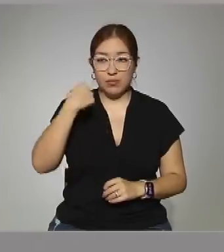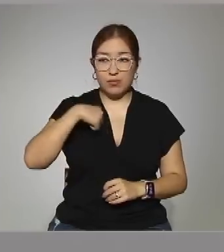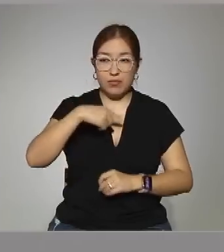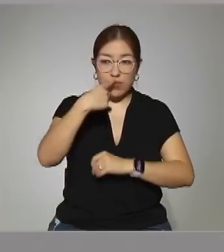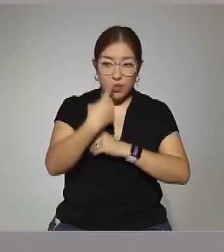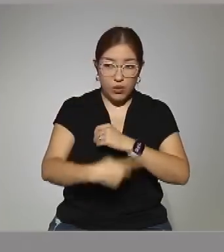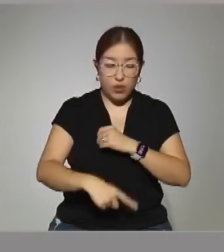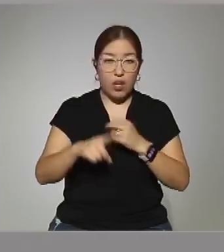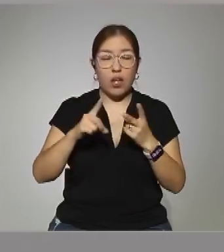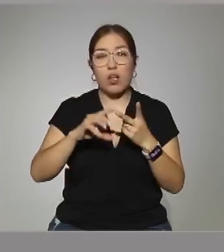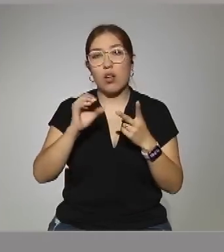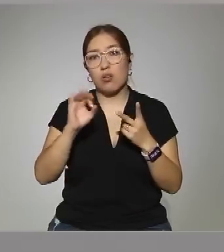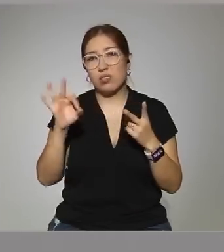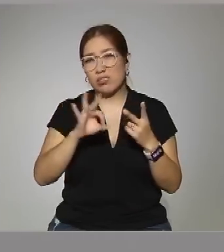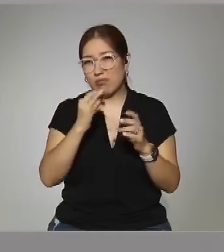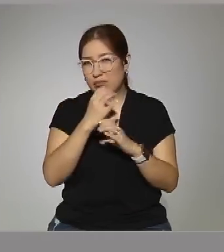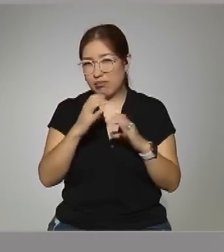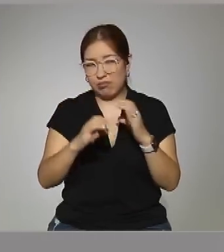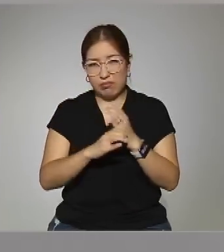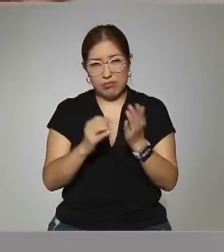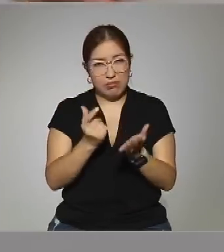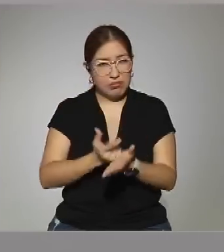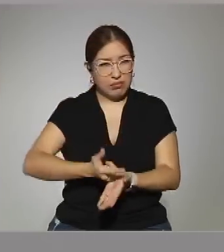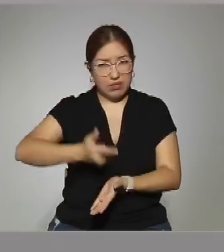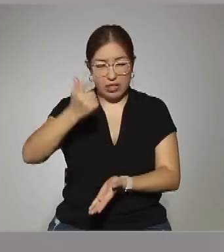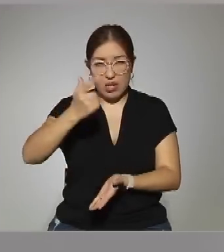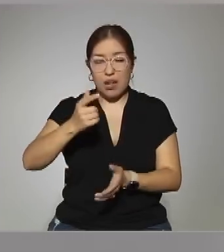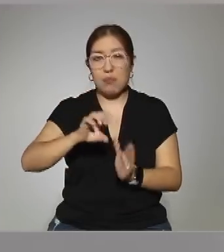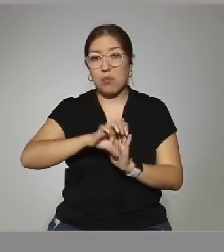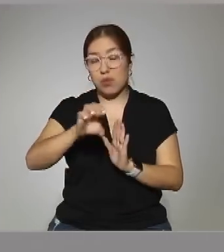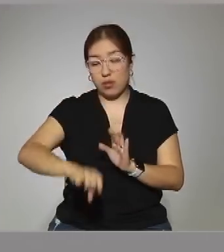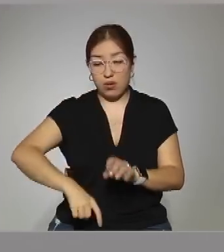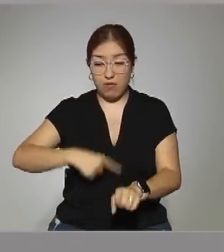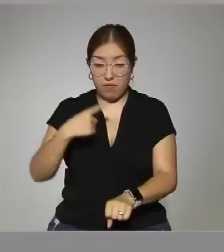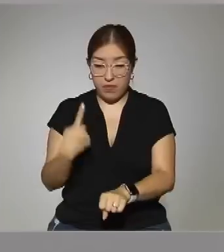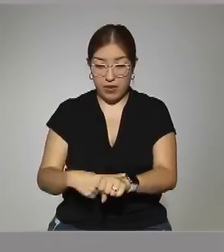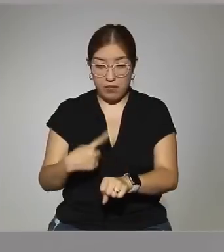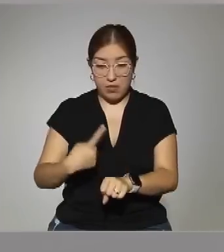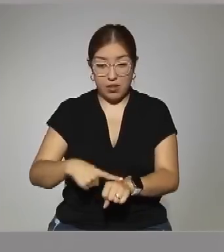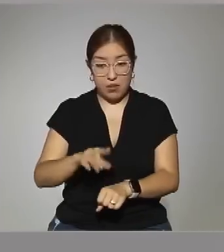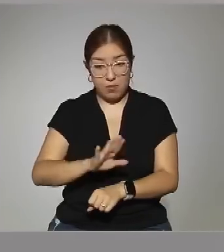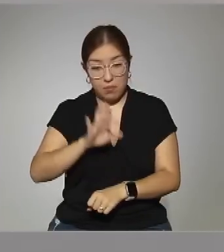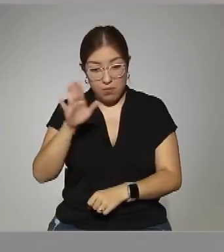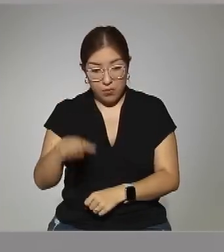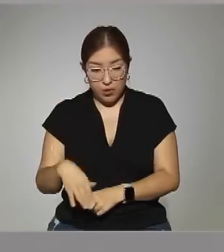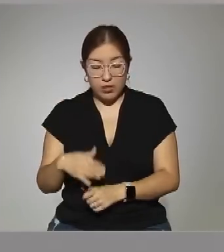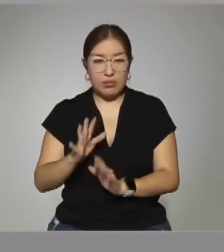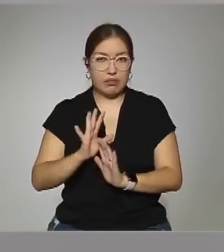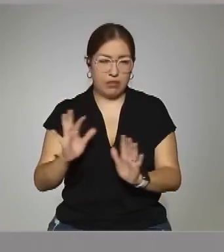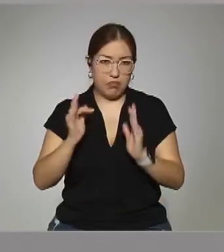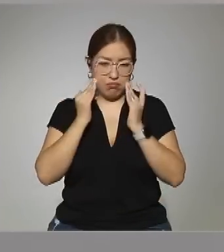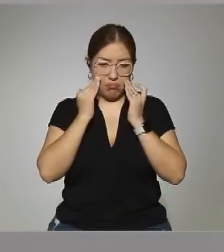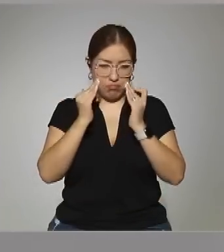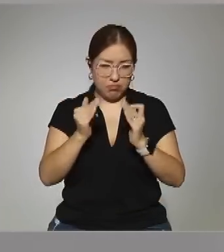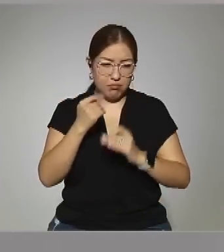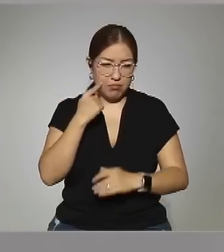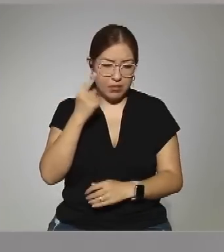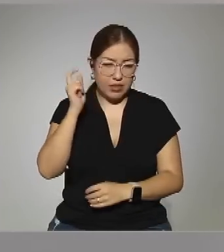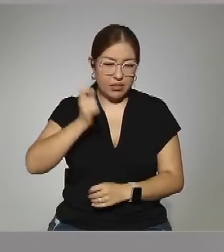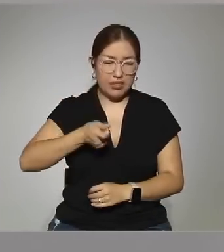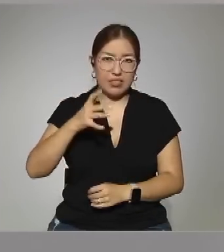hasta cuestiones más graves, como enfermedades terminales, por ejemplo, que hoy está completamente comprobado, que es